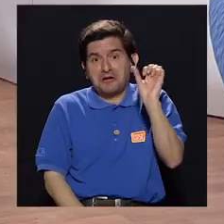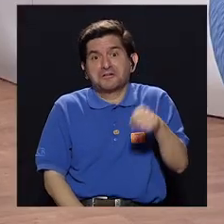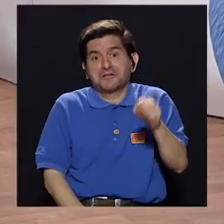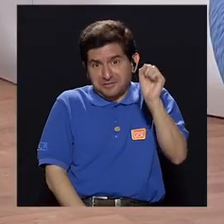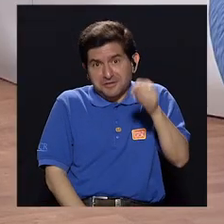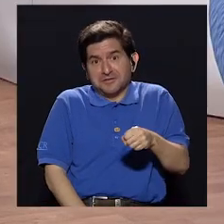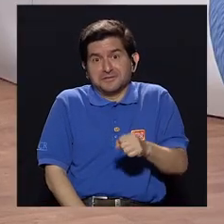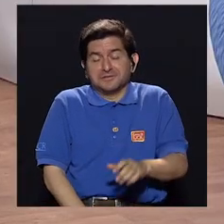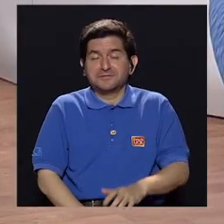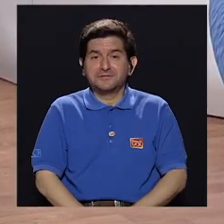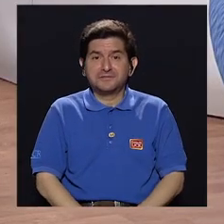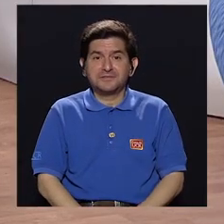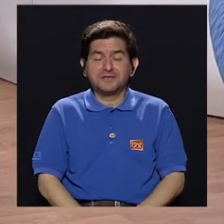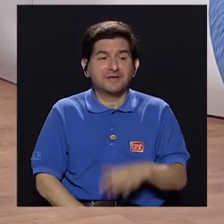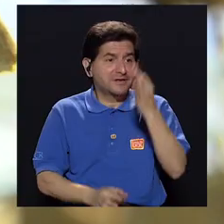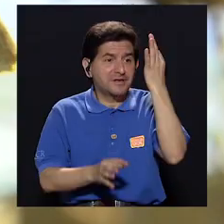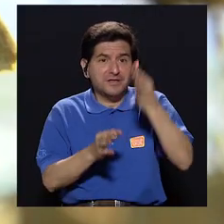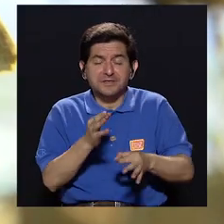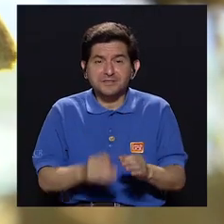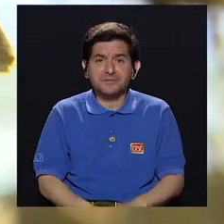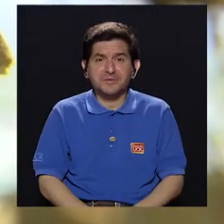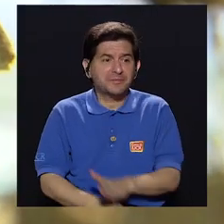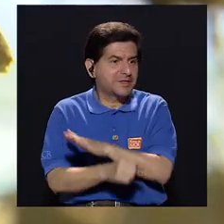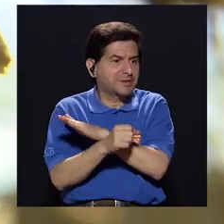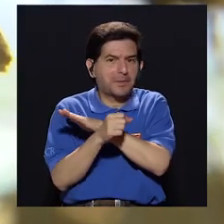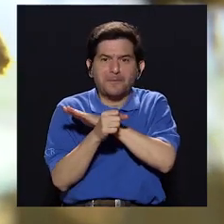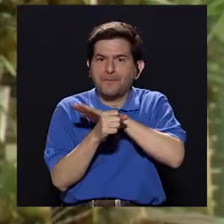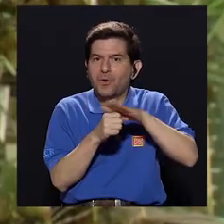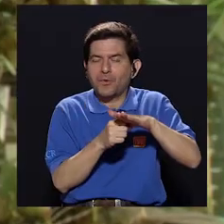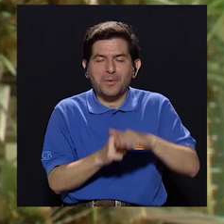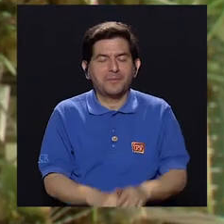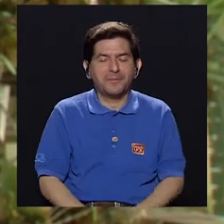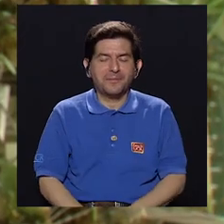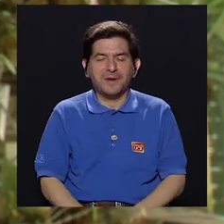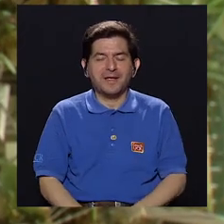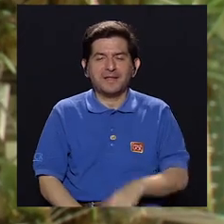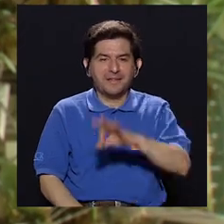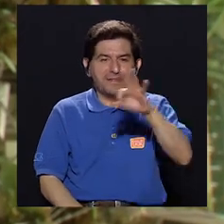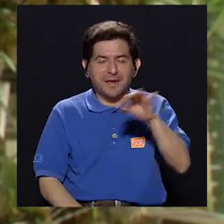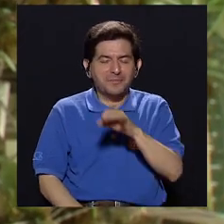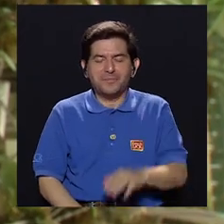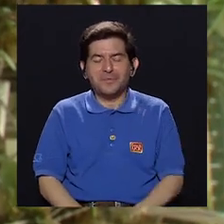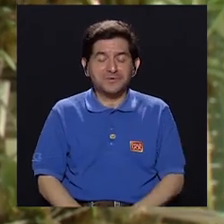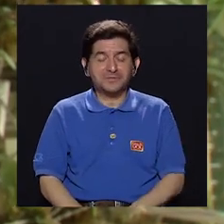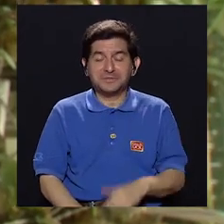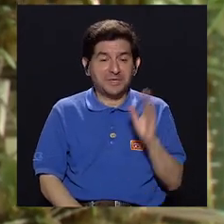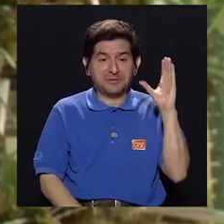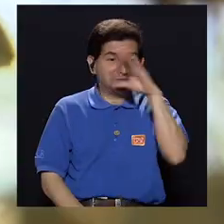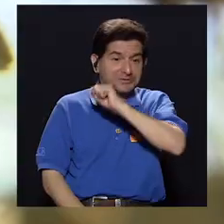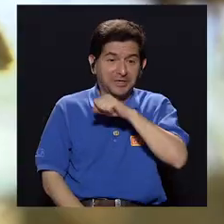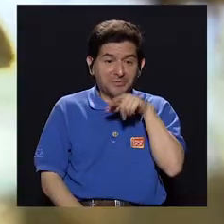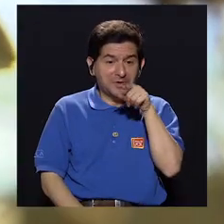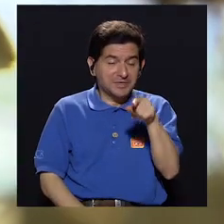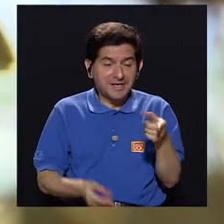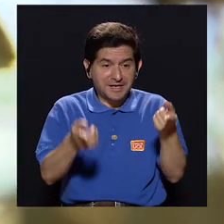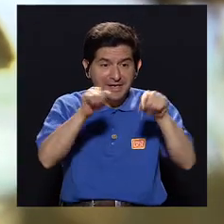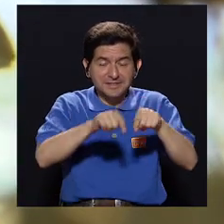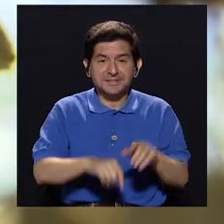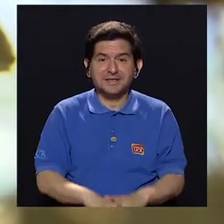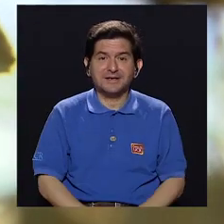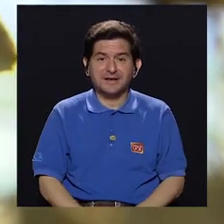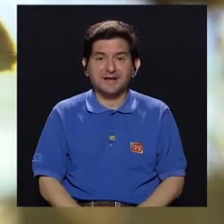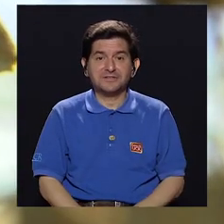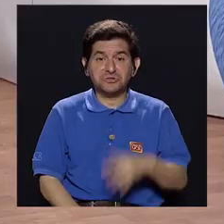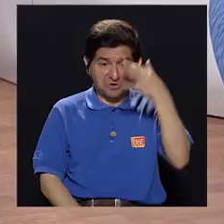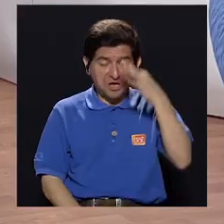pongámoslo Así que que Sencillamente completamente engaña la a la mosca y la hace creer que que está copulando con